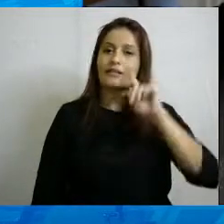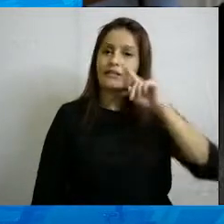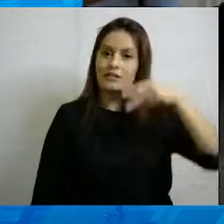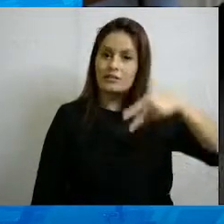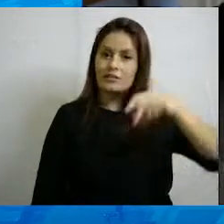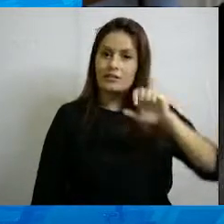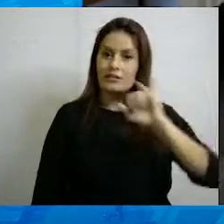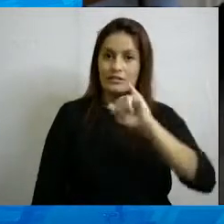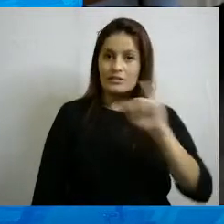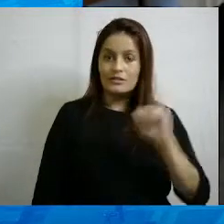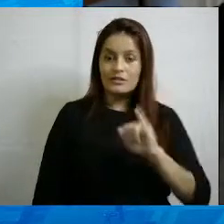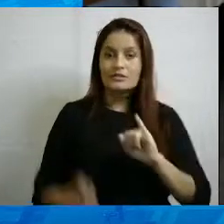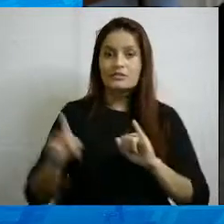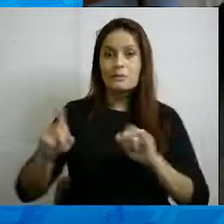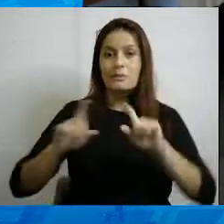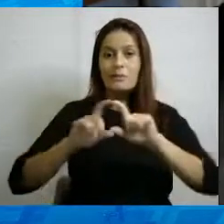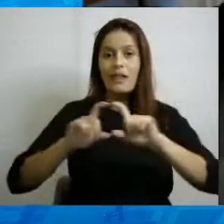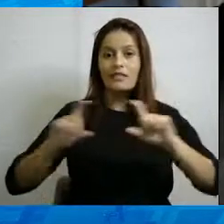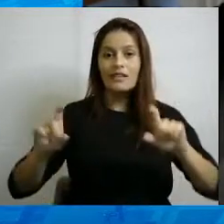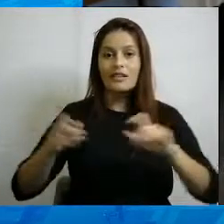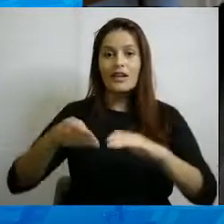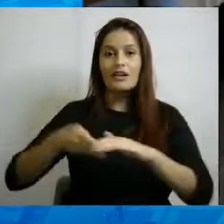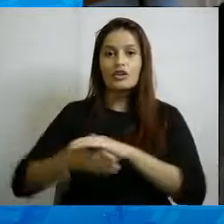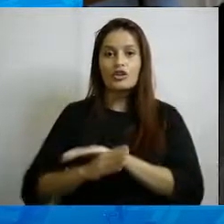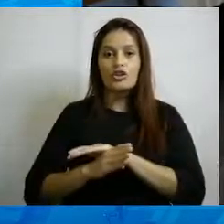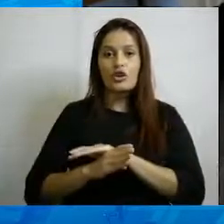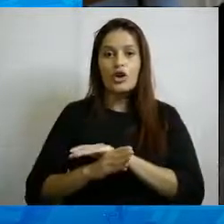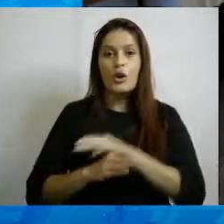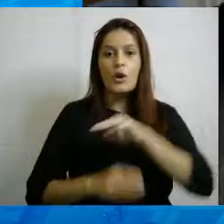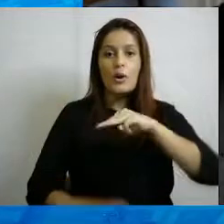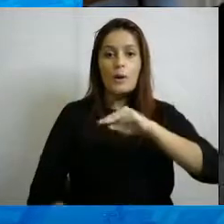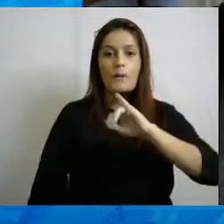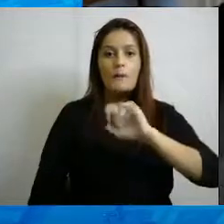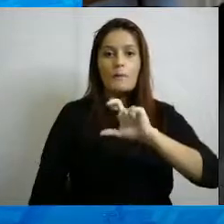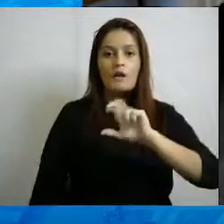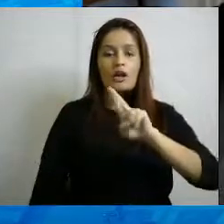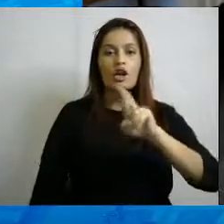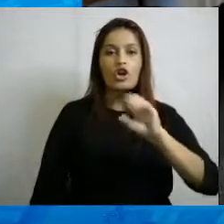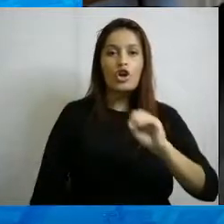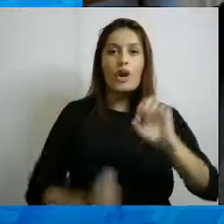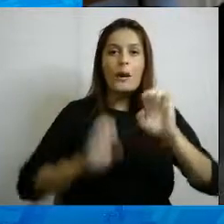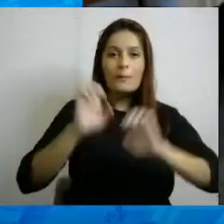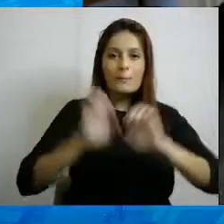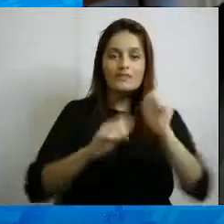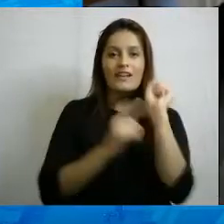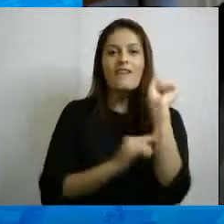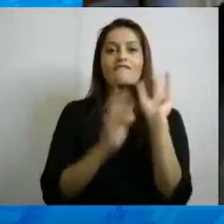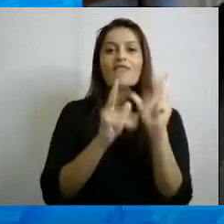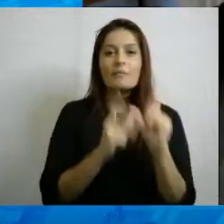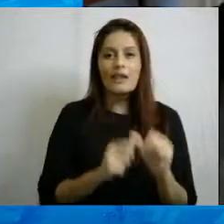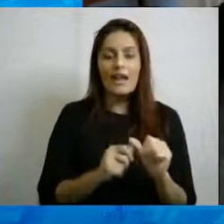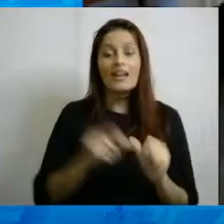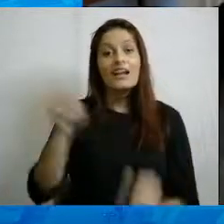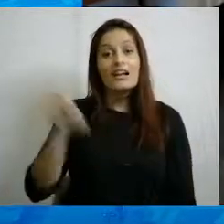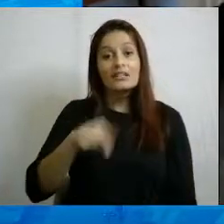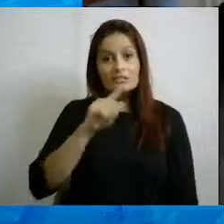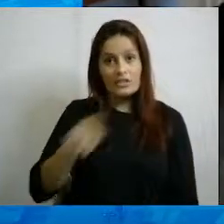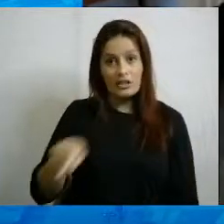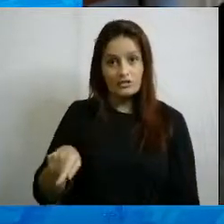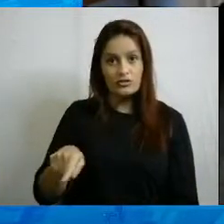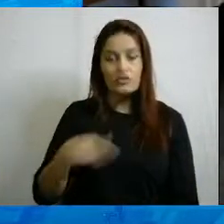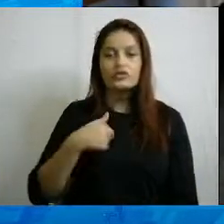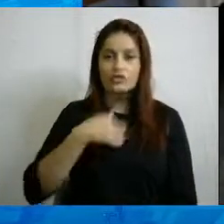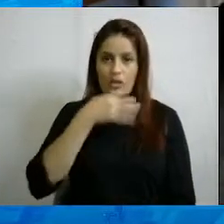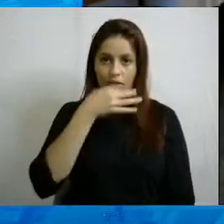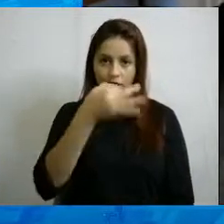patente inicialmente ingresó como microempresa familiar y ahí se la rechazamos. Y lo comentamos, se los comenté en la